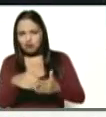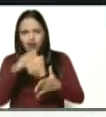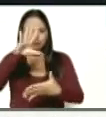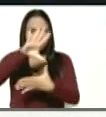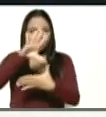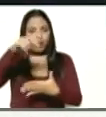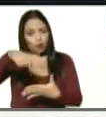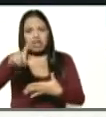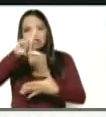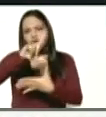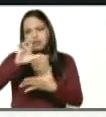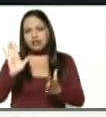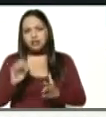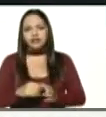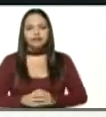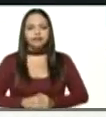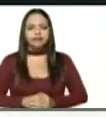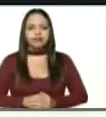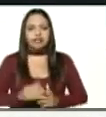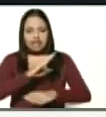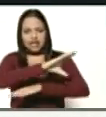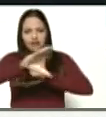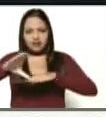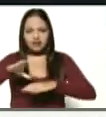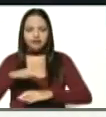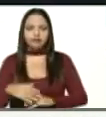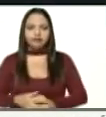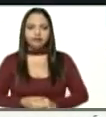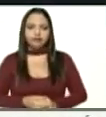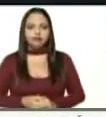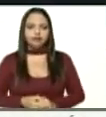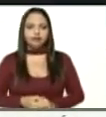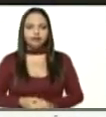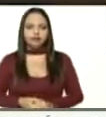hoy latinoamericana y caribeña.